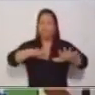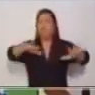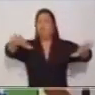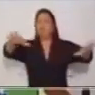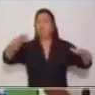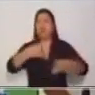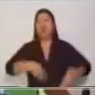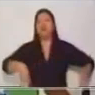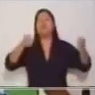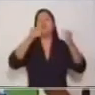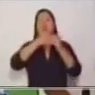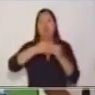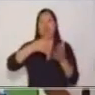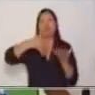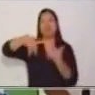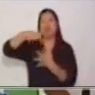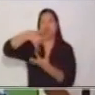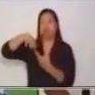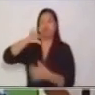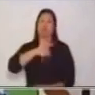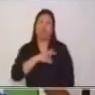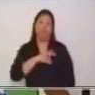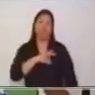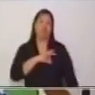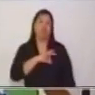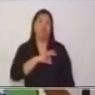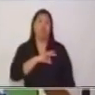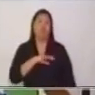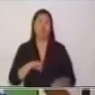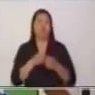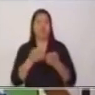sociales. Entonces acá tenemos un estudio que